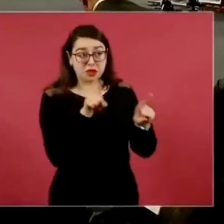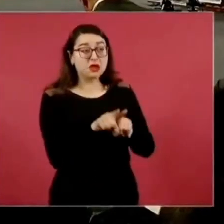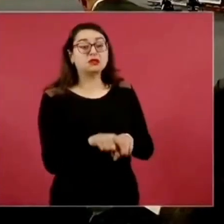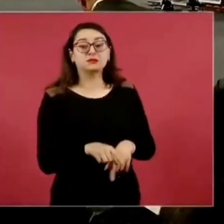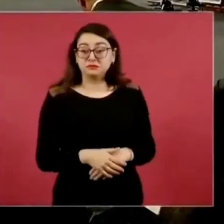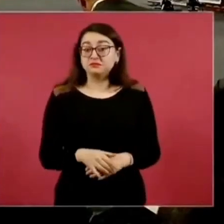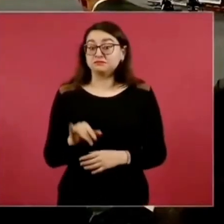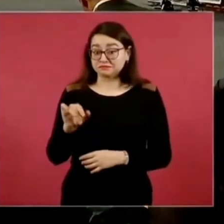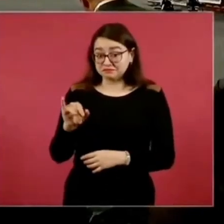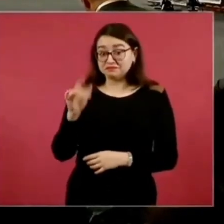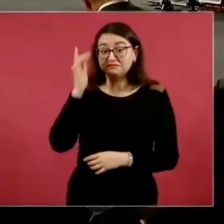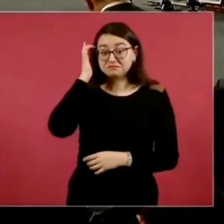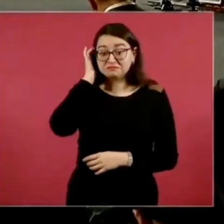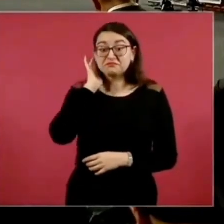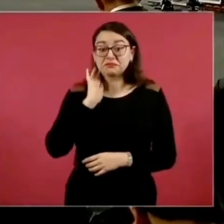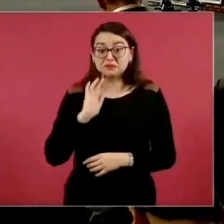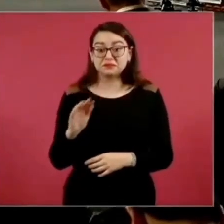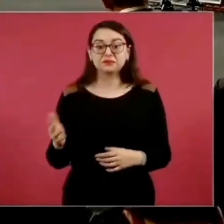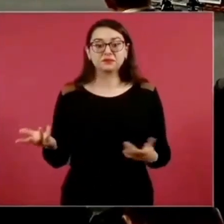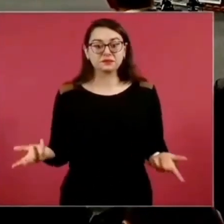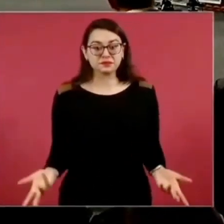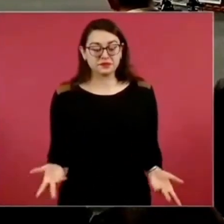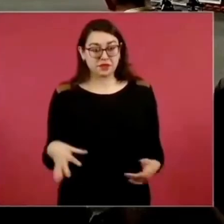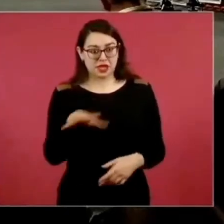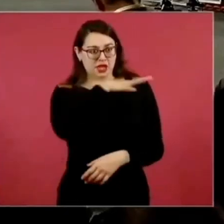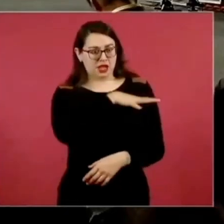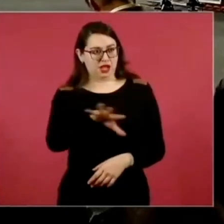Sí. Llegó el general a decir,